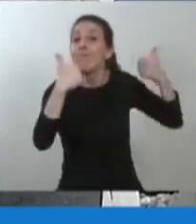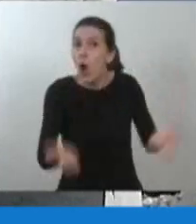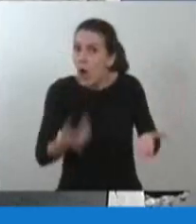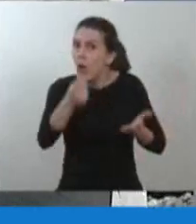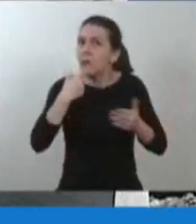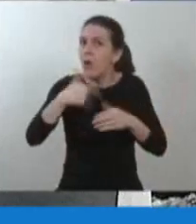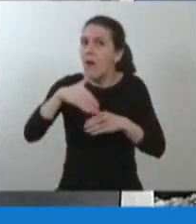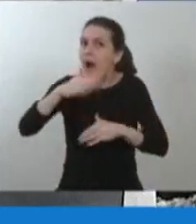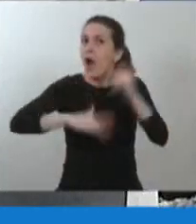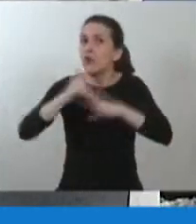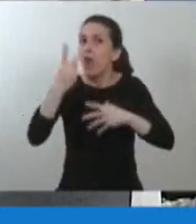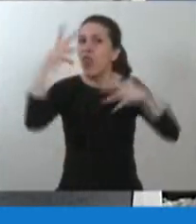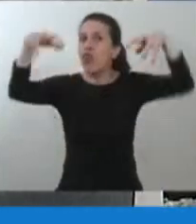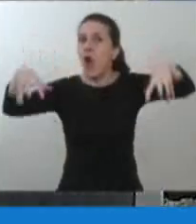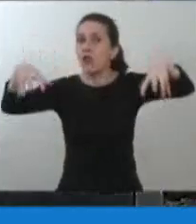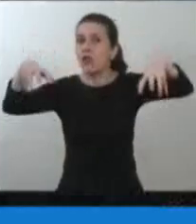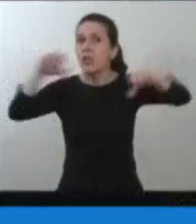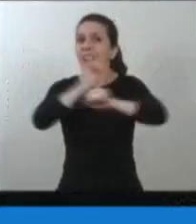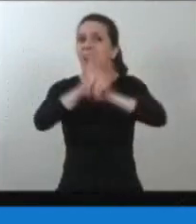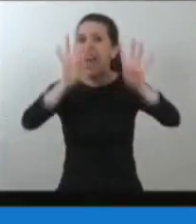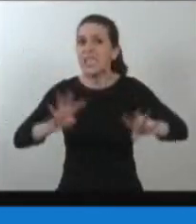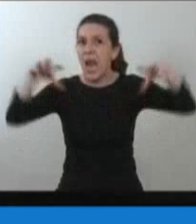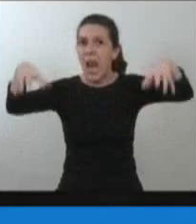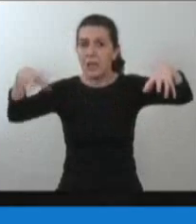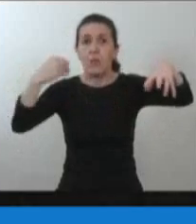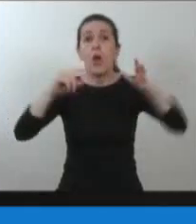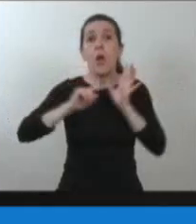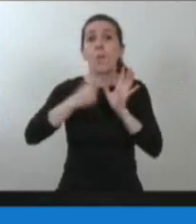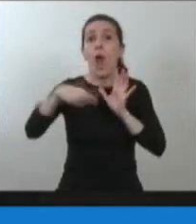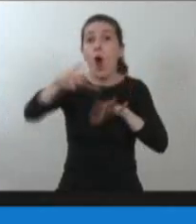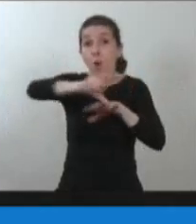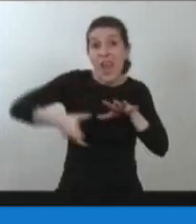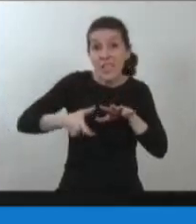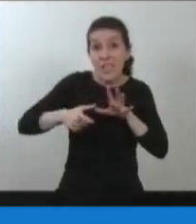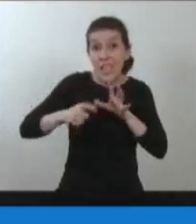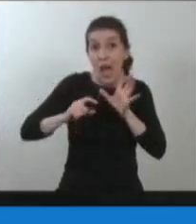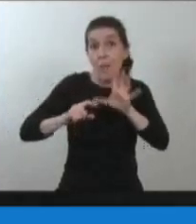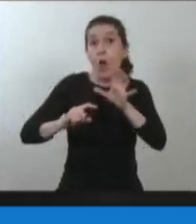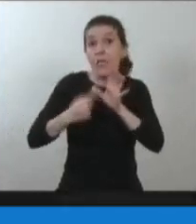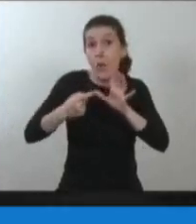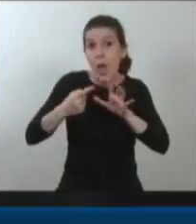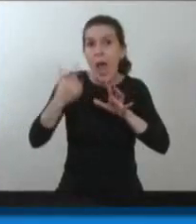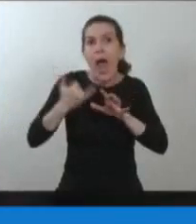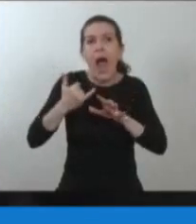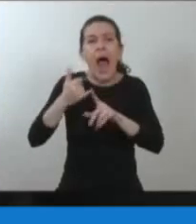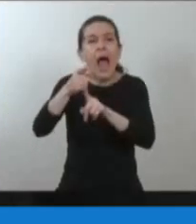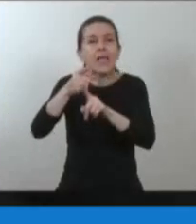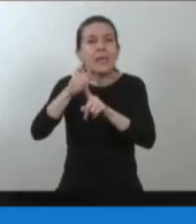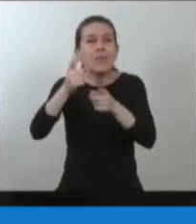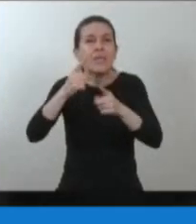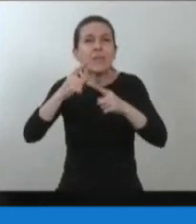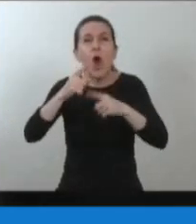es tan importante porque es la provincia de buenos aires tiene en los calabozos de sus